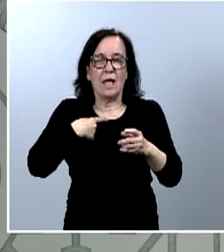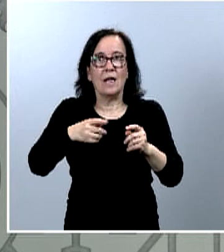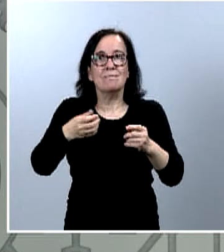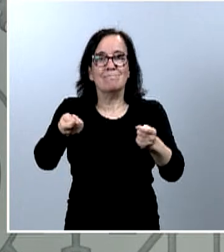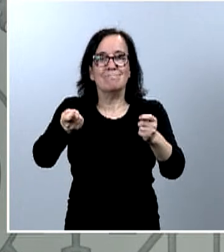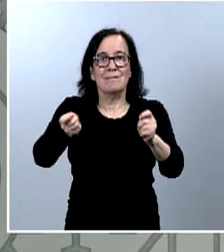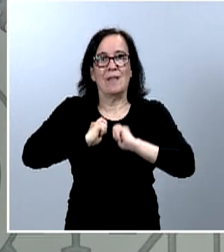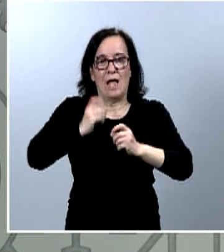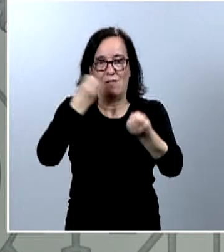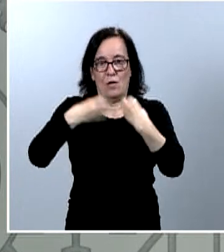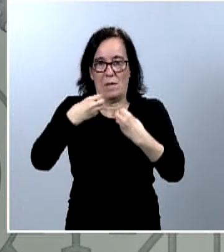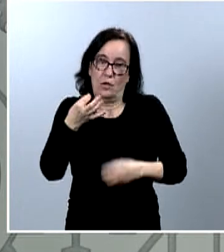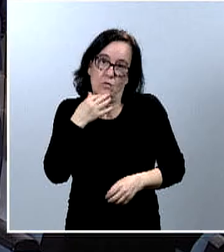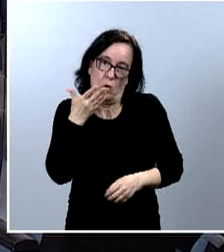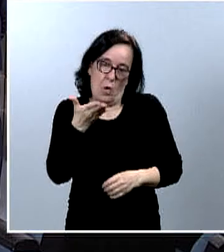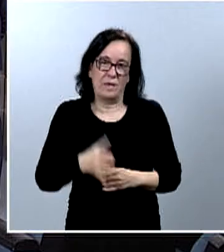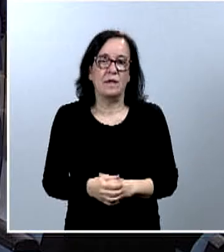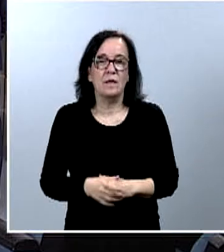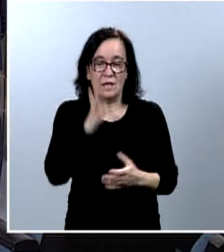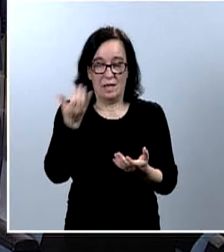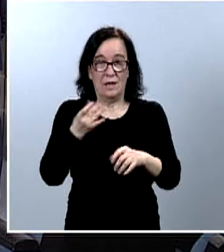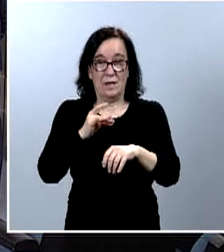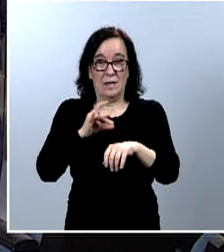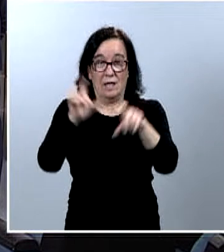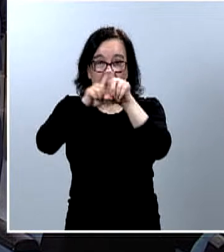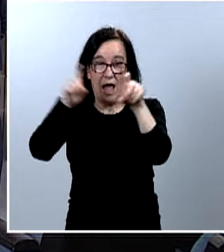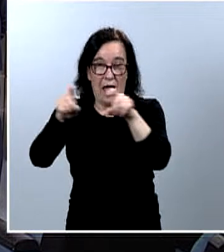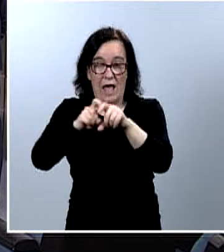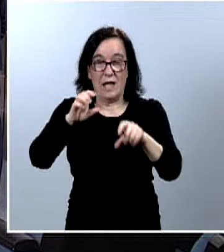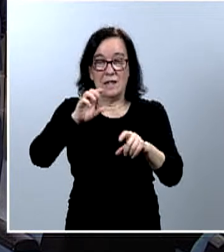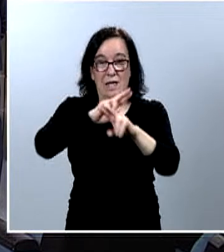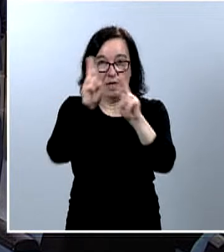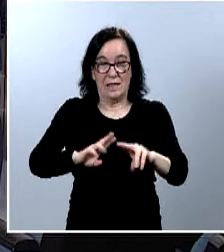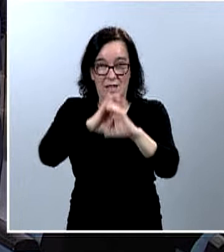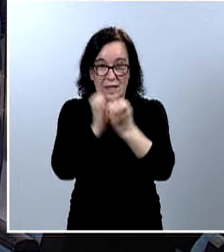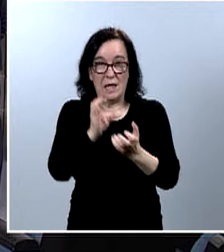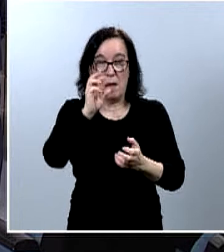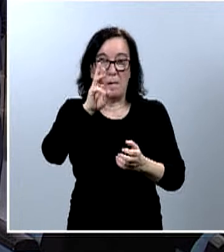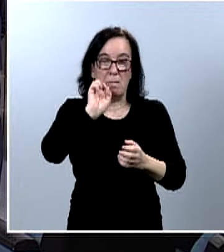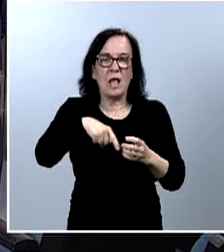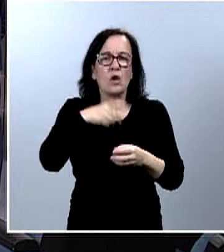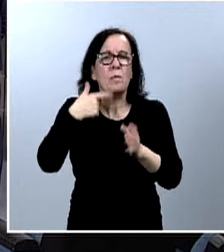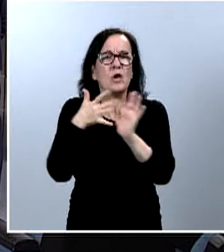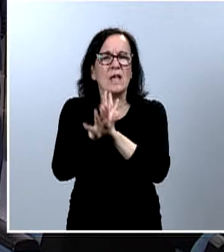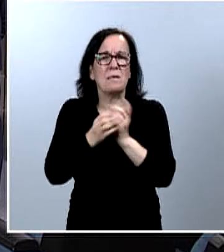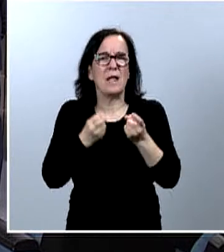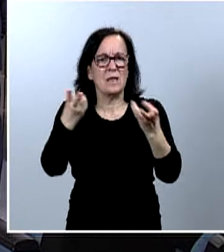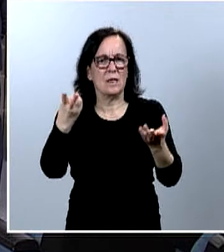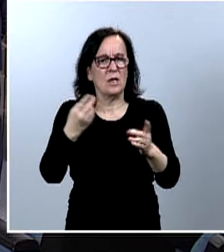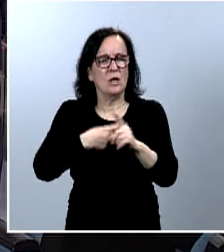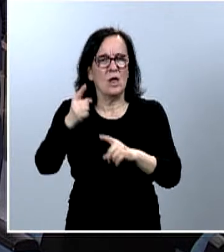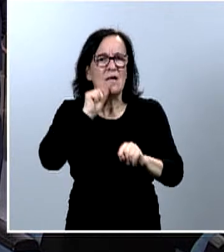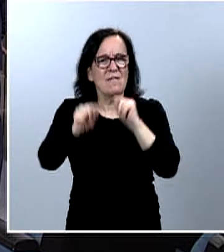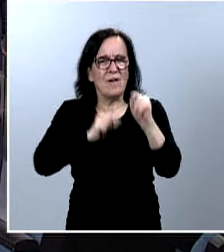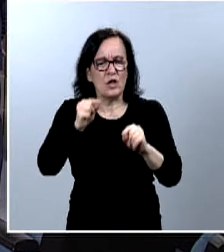pide. Preguntan agencias internacionales como The Associated Press, ¿cómo se explican las cifras altas de infecciones y mortalidad